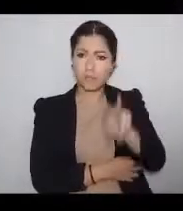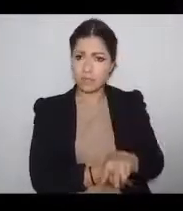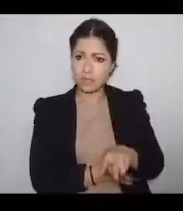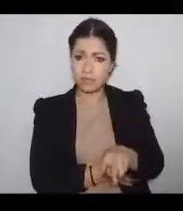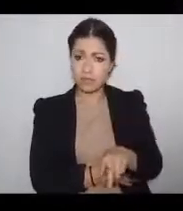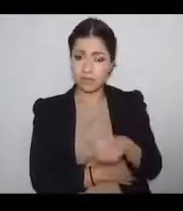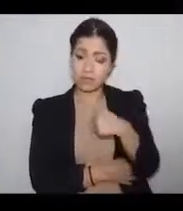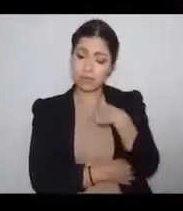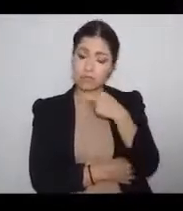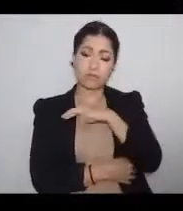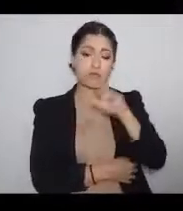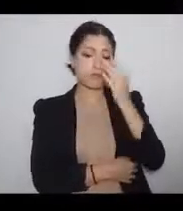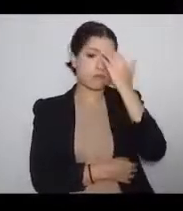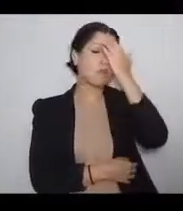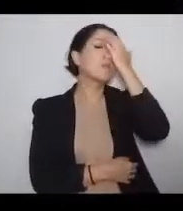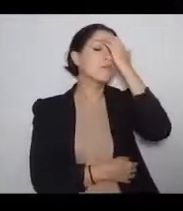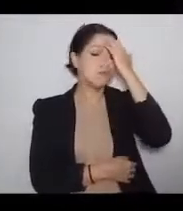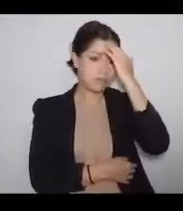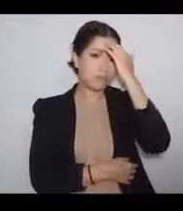Lo reconozco.